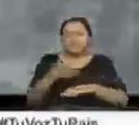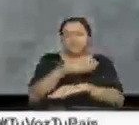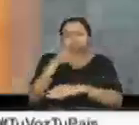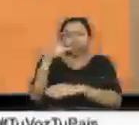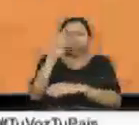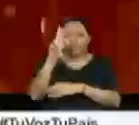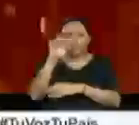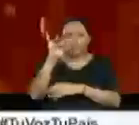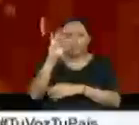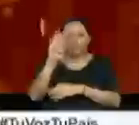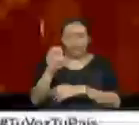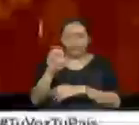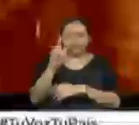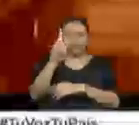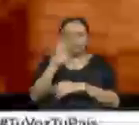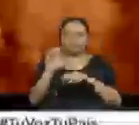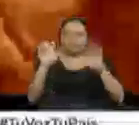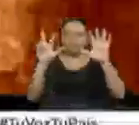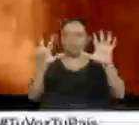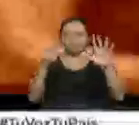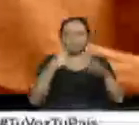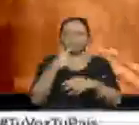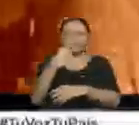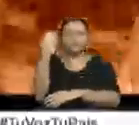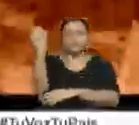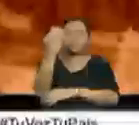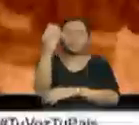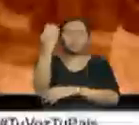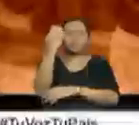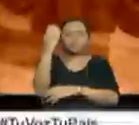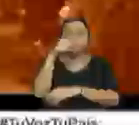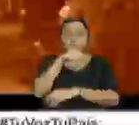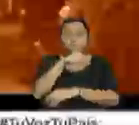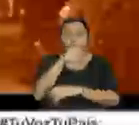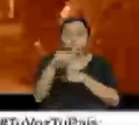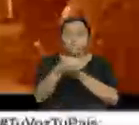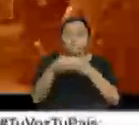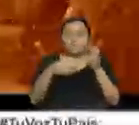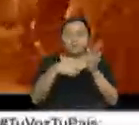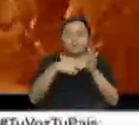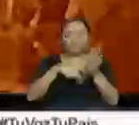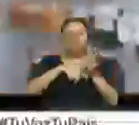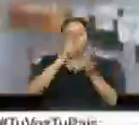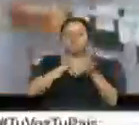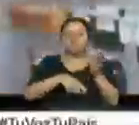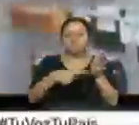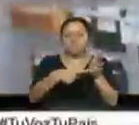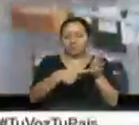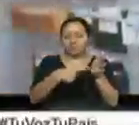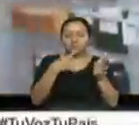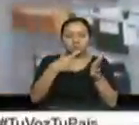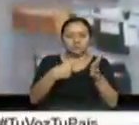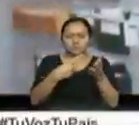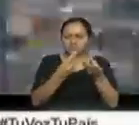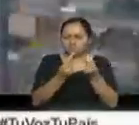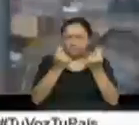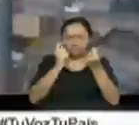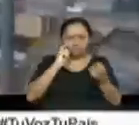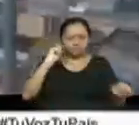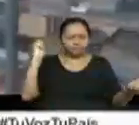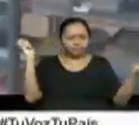Uribe. En 2008 también se declara emergencia a la Dirección General de Registro Civil y se dispone el arranque